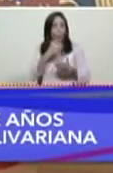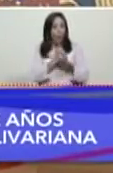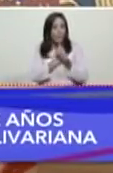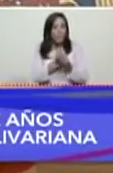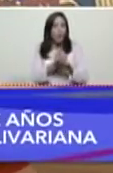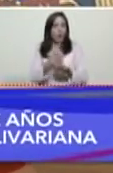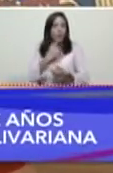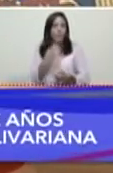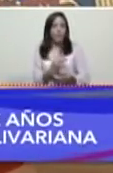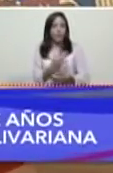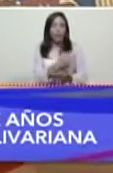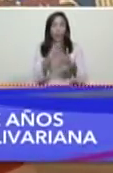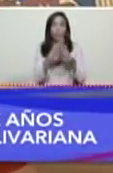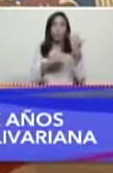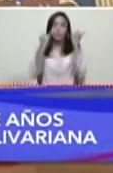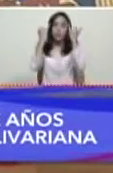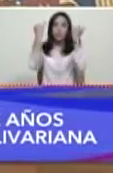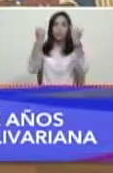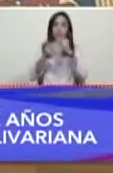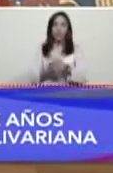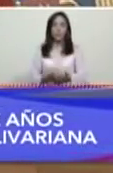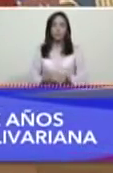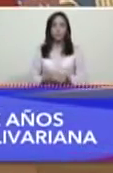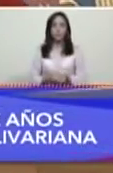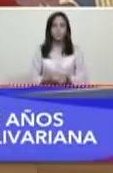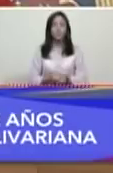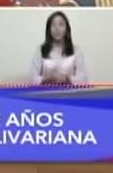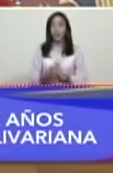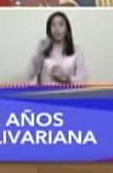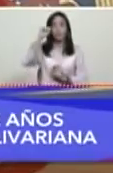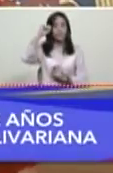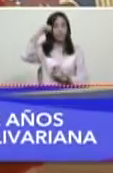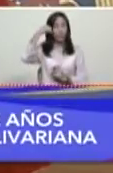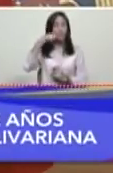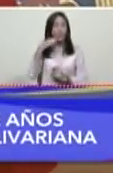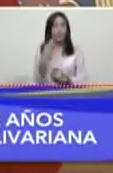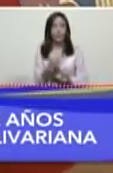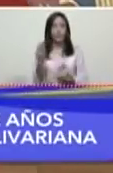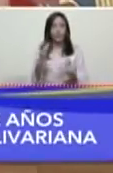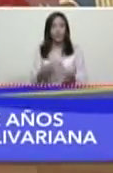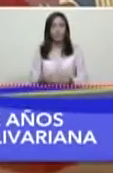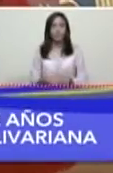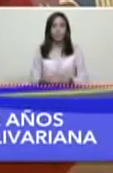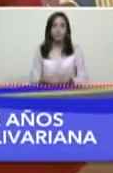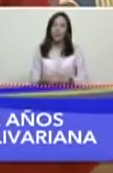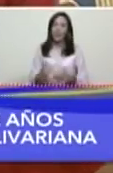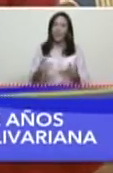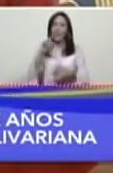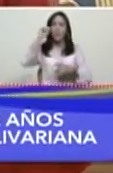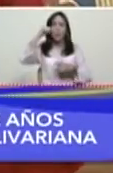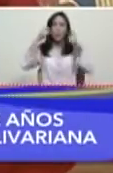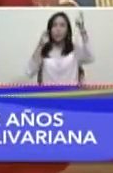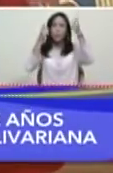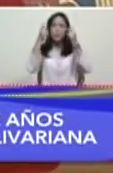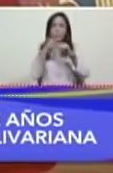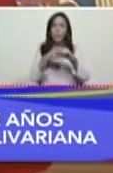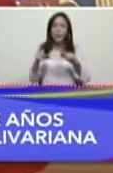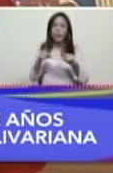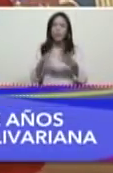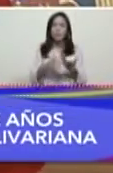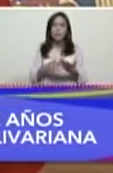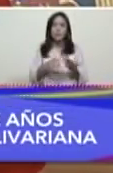por el legado que nos dejó. Sí, así que se recuerda a Hugo Chávez, no se recuerda con lloriqueo o